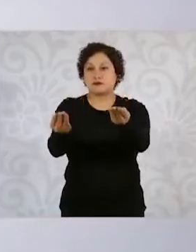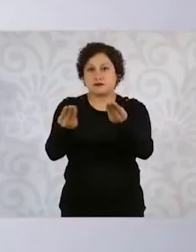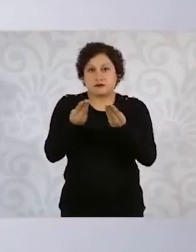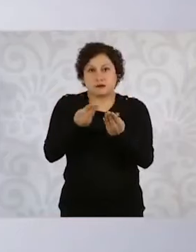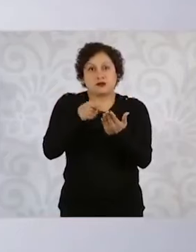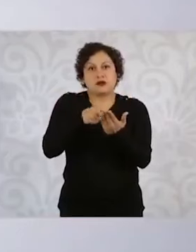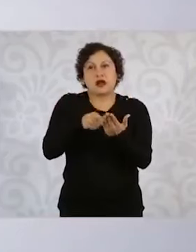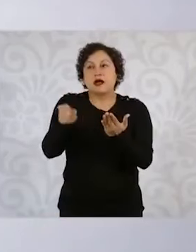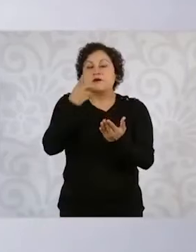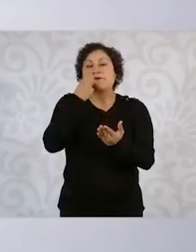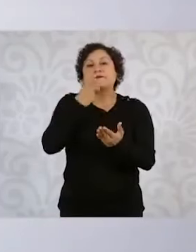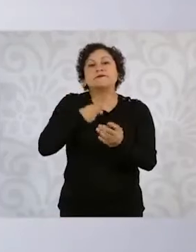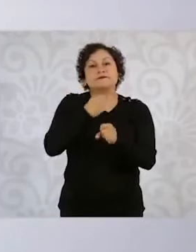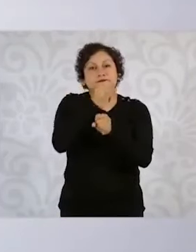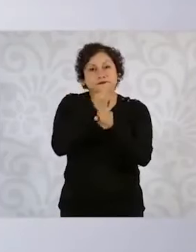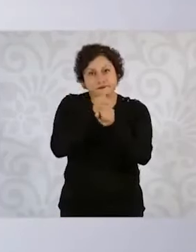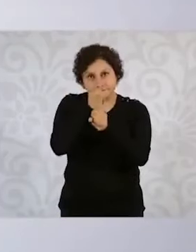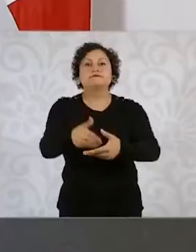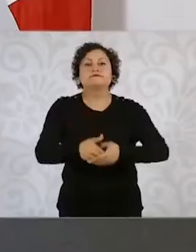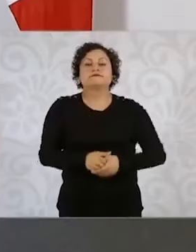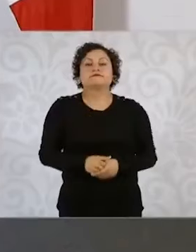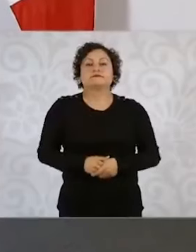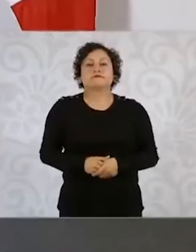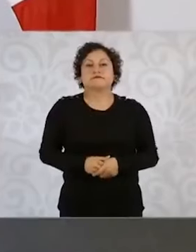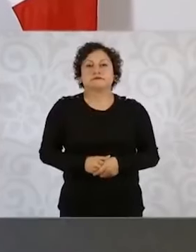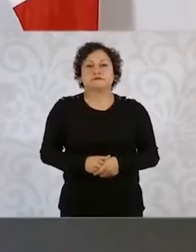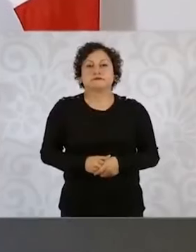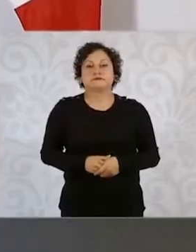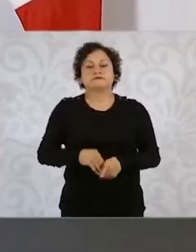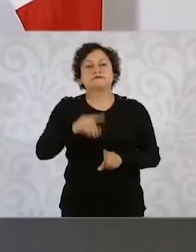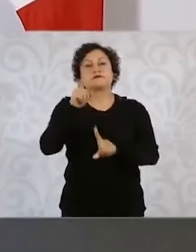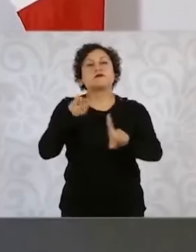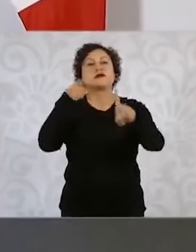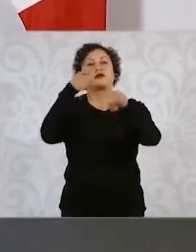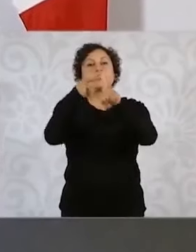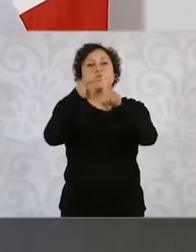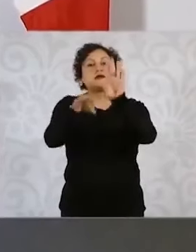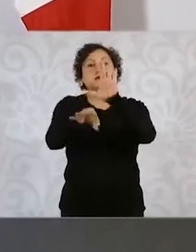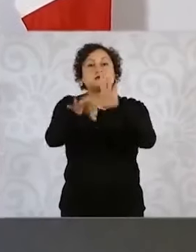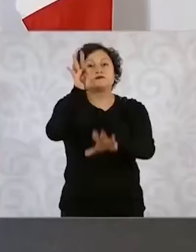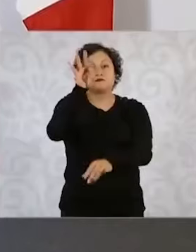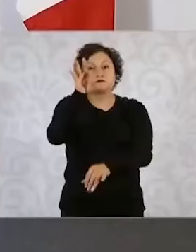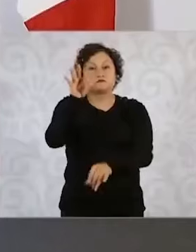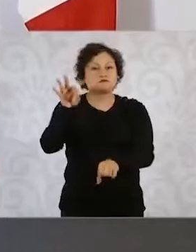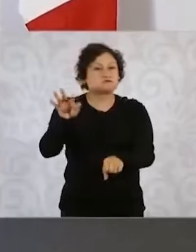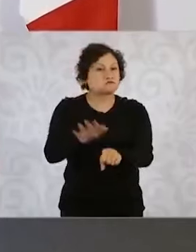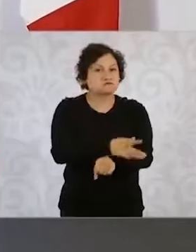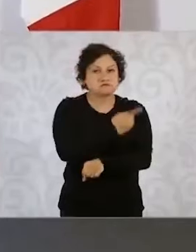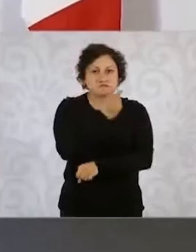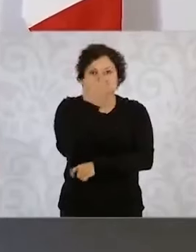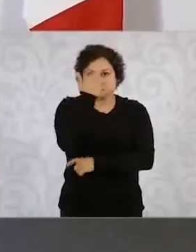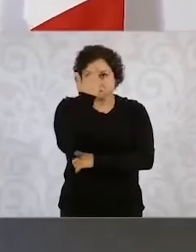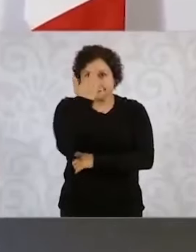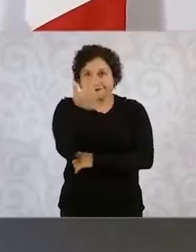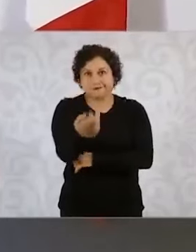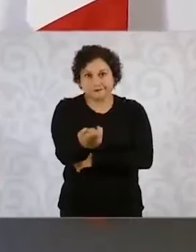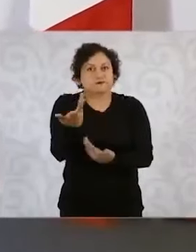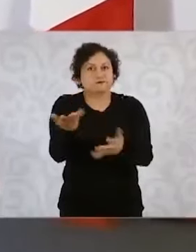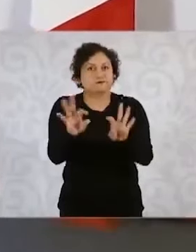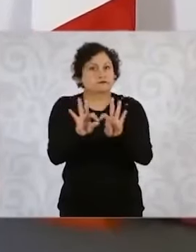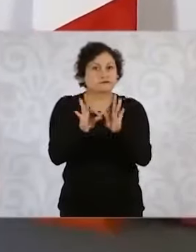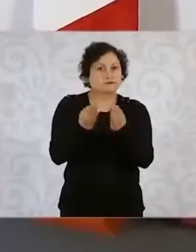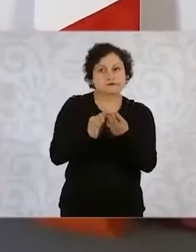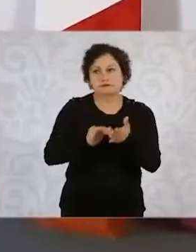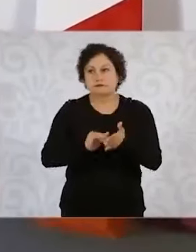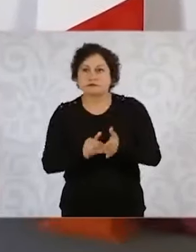las investigaciones necesarias para saber, pues, cuál fue el motivo y cuál fue el móvil